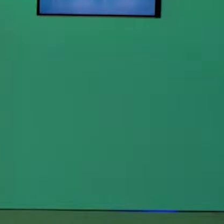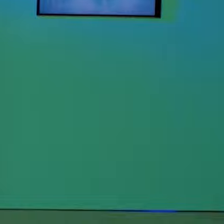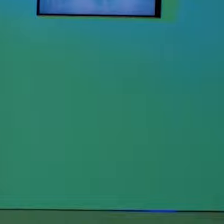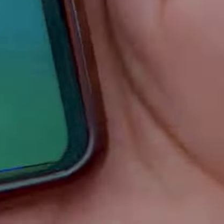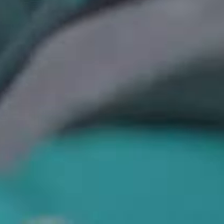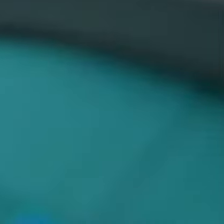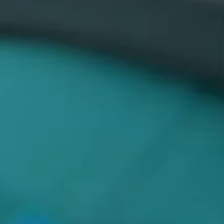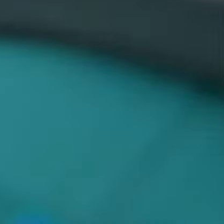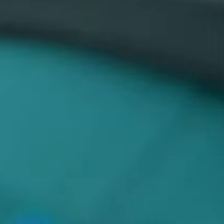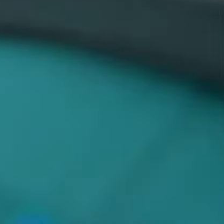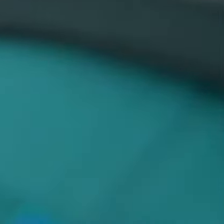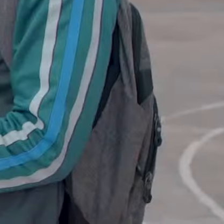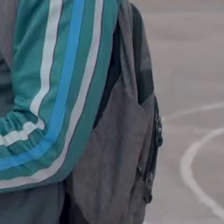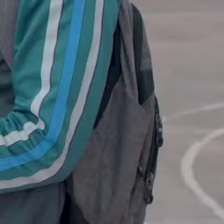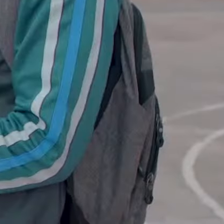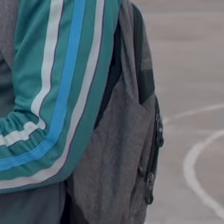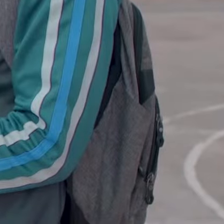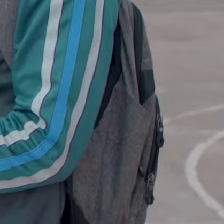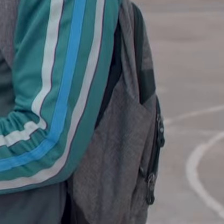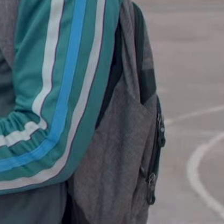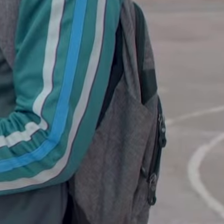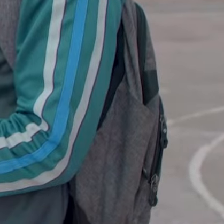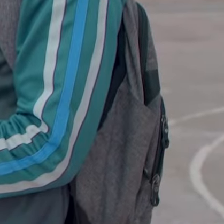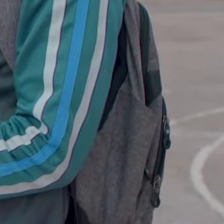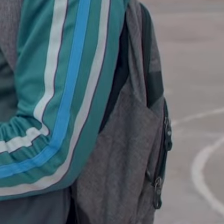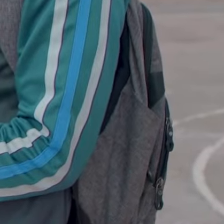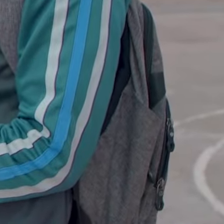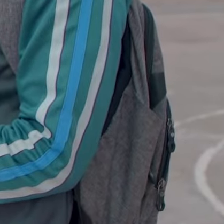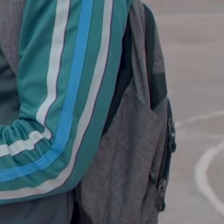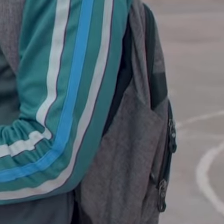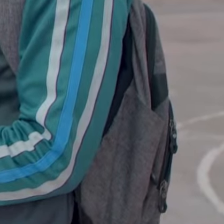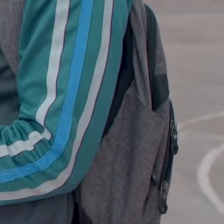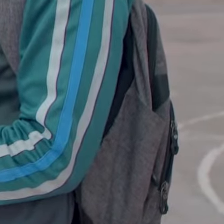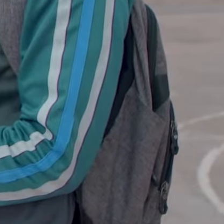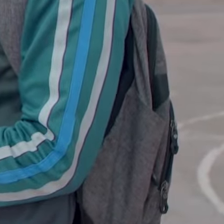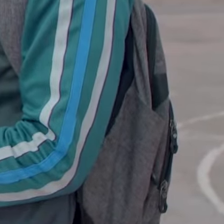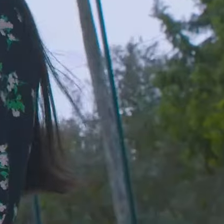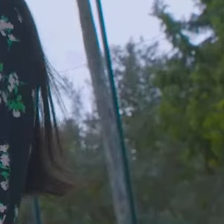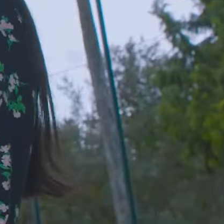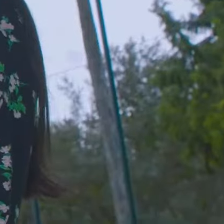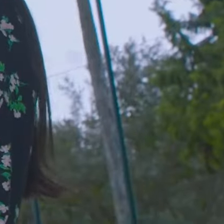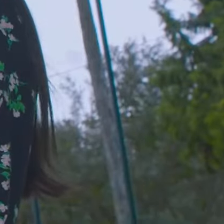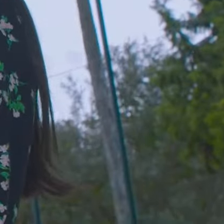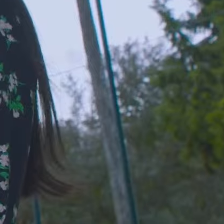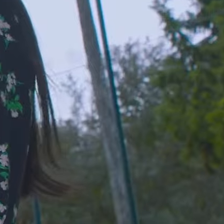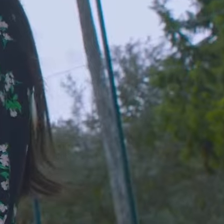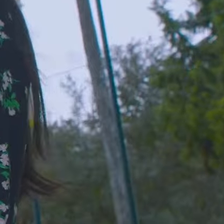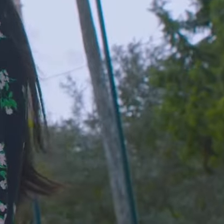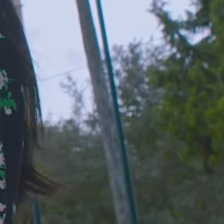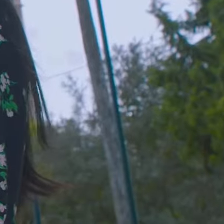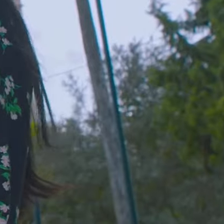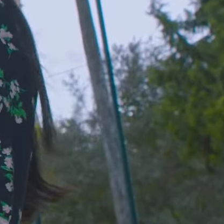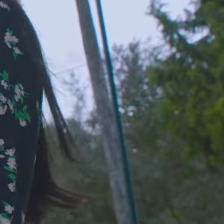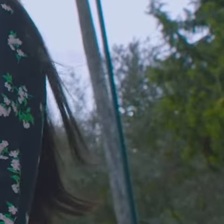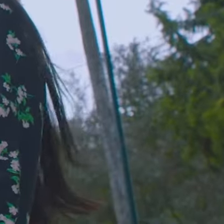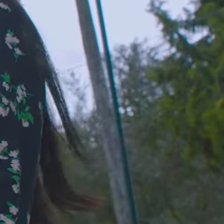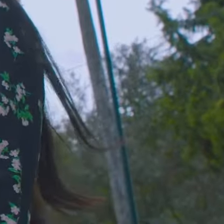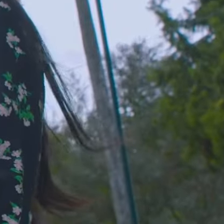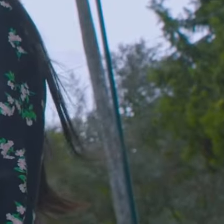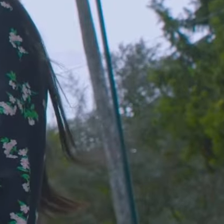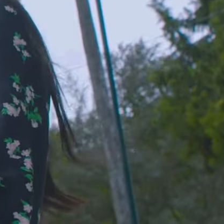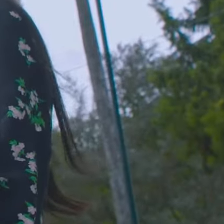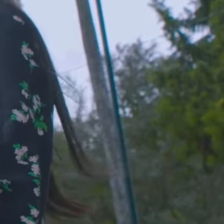sabes dónde se encuentra ubicada la mayor cantidad de la población ecuatoriana? ¿Qué provincias comparten el bosque